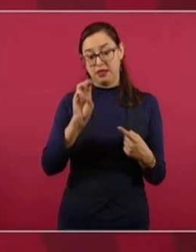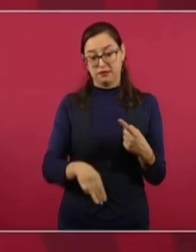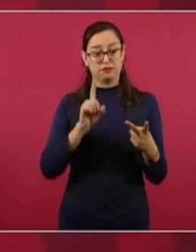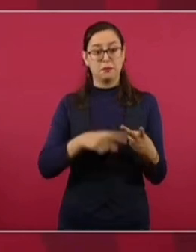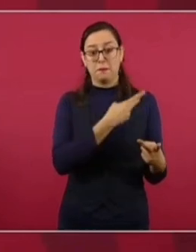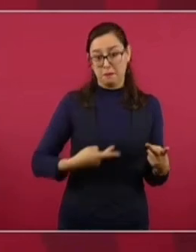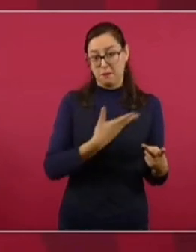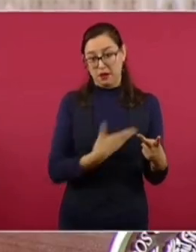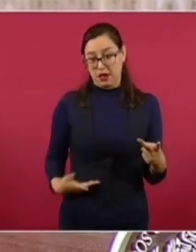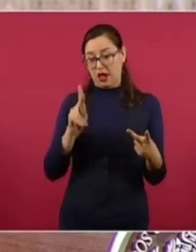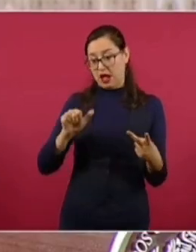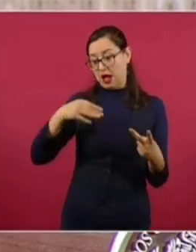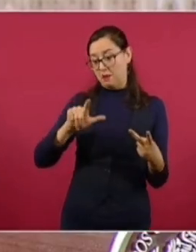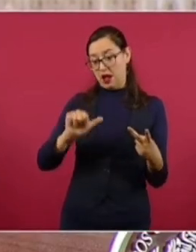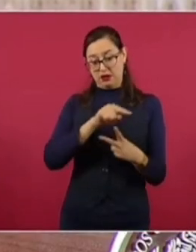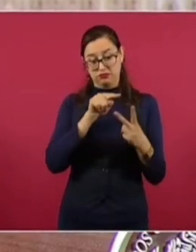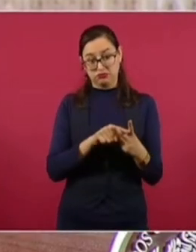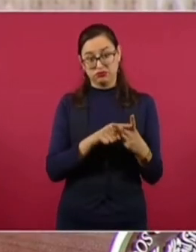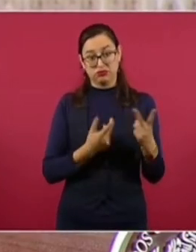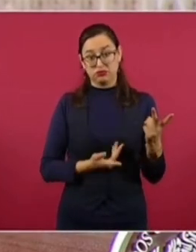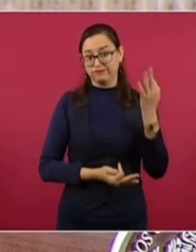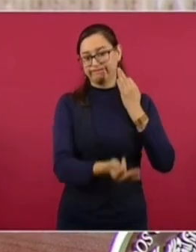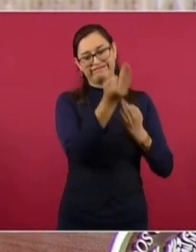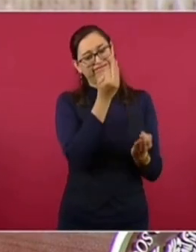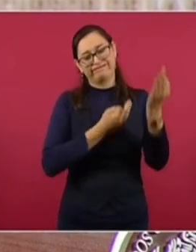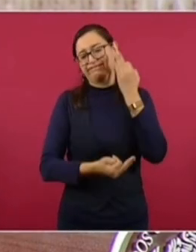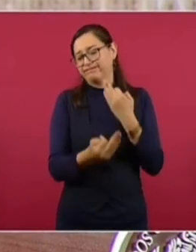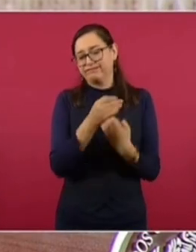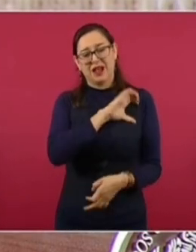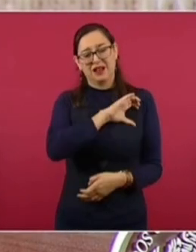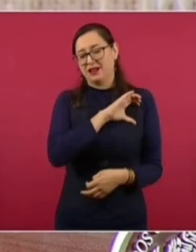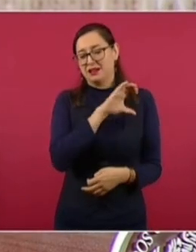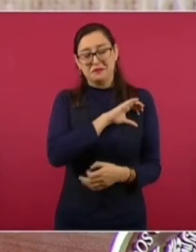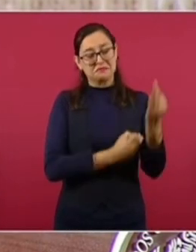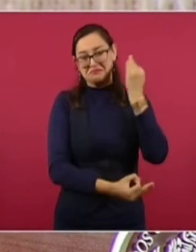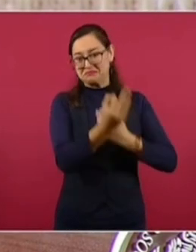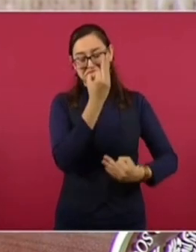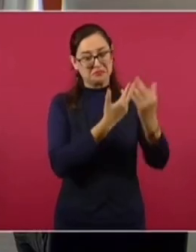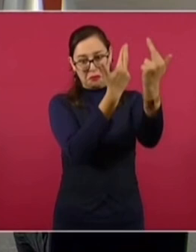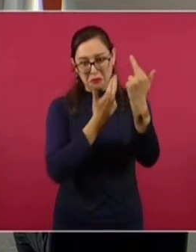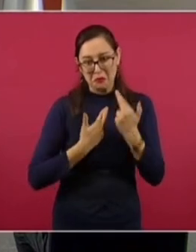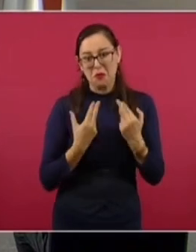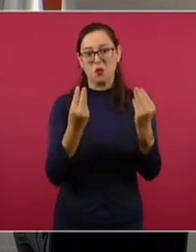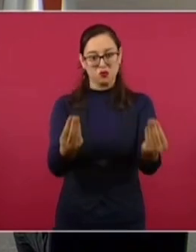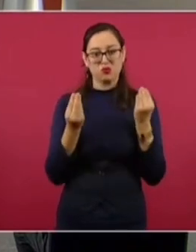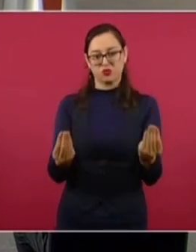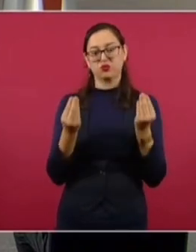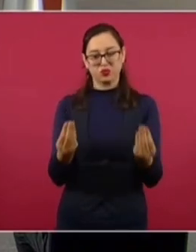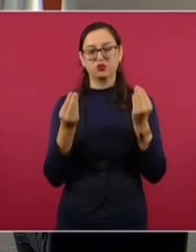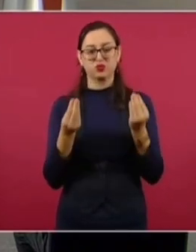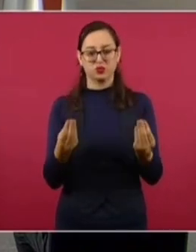Harris fue de mucho afecto y de mucho respeto hacia México.